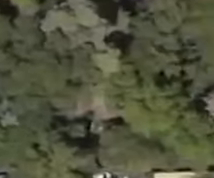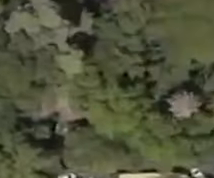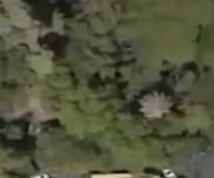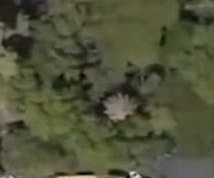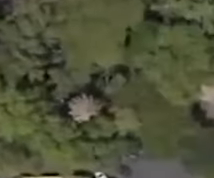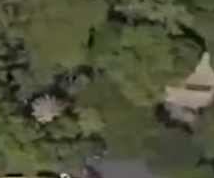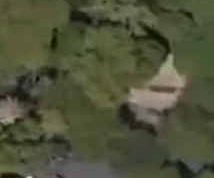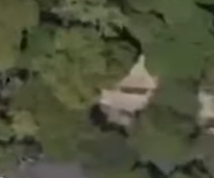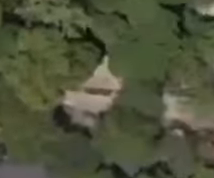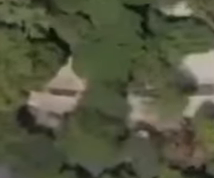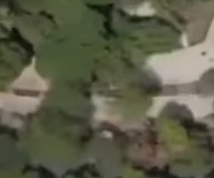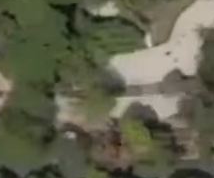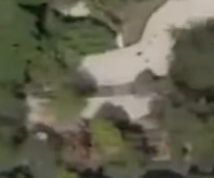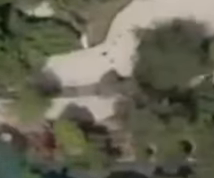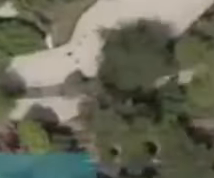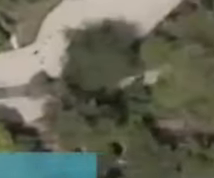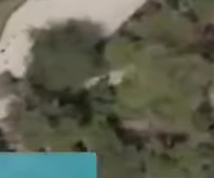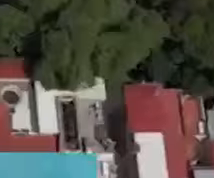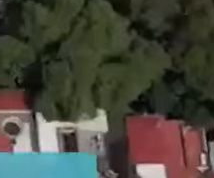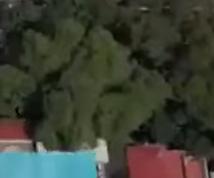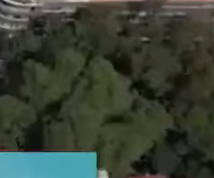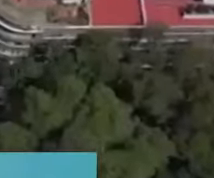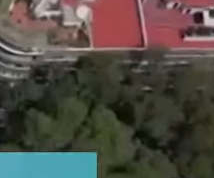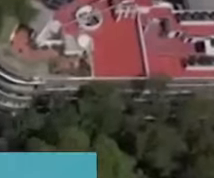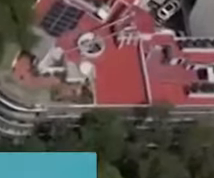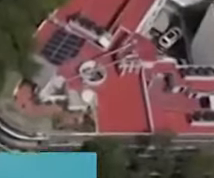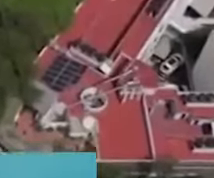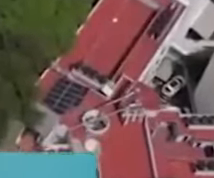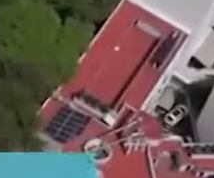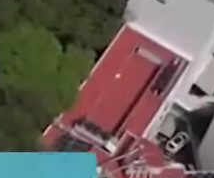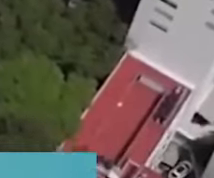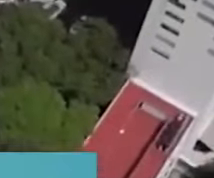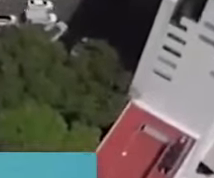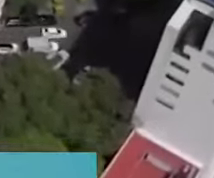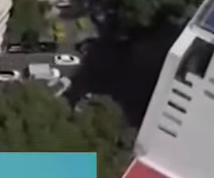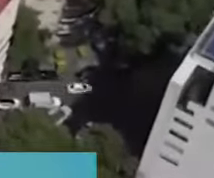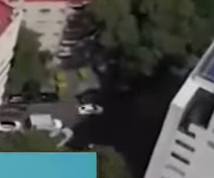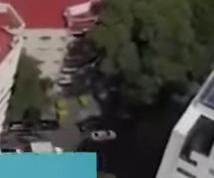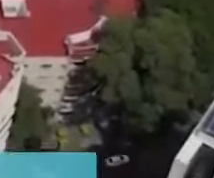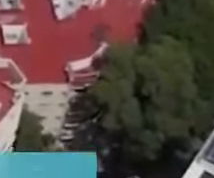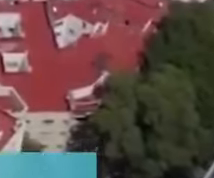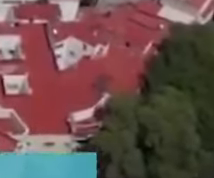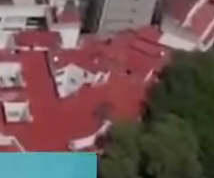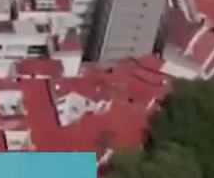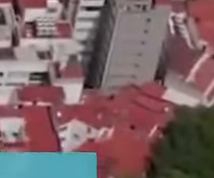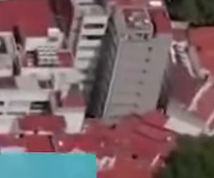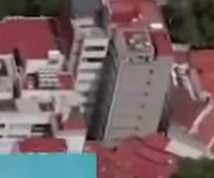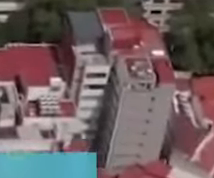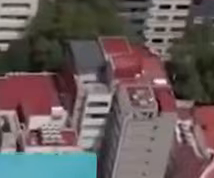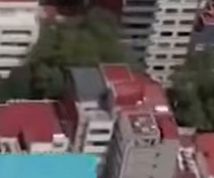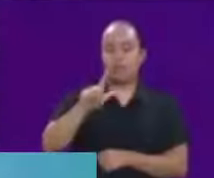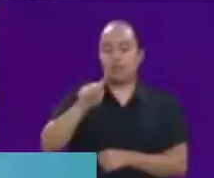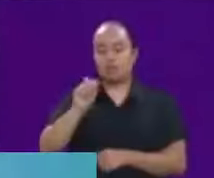Con ataques e interrupciones en la señal, debatieron los candidatos a la alcaldía Miguel Hidalgo. Uso de suelo y desarrollo urbano y